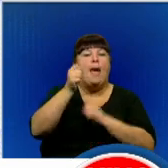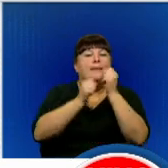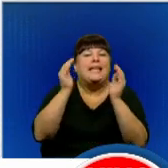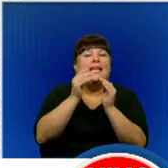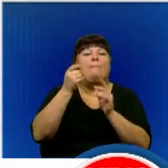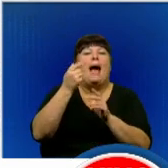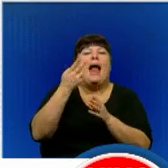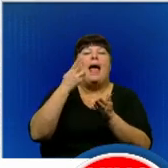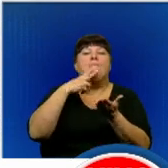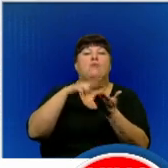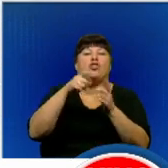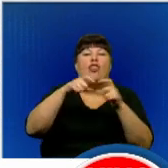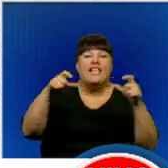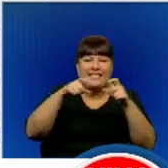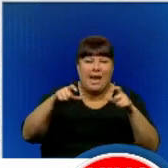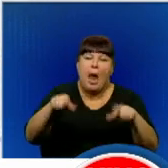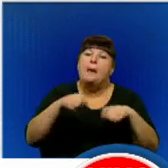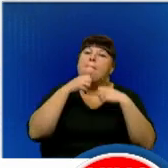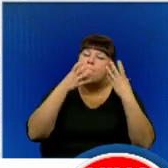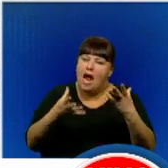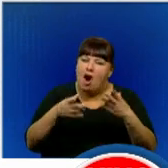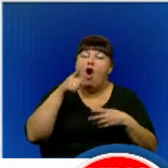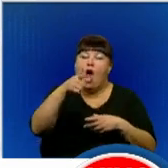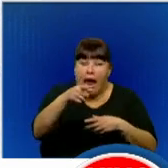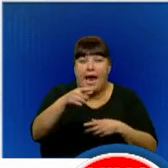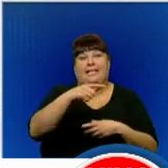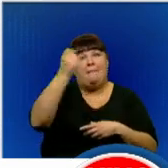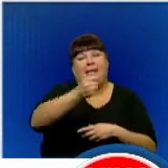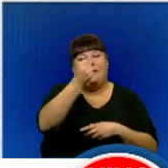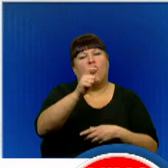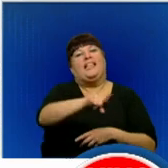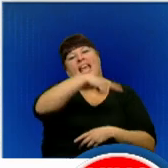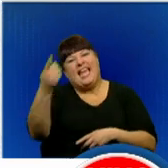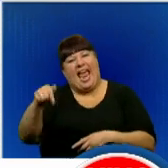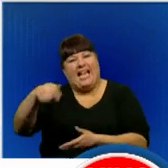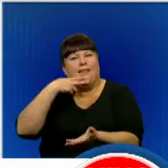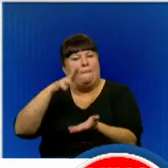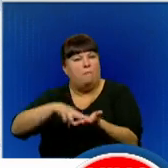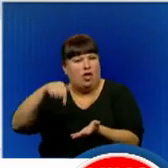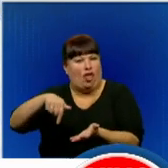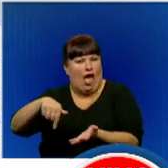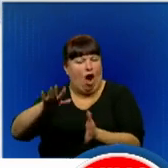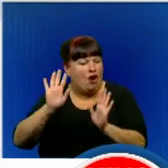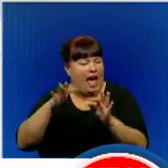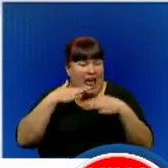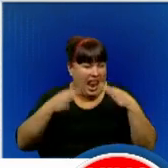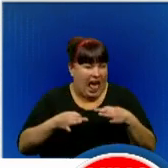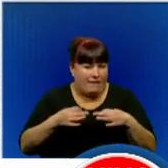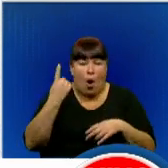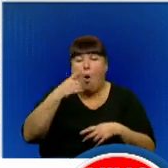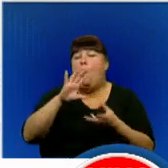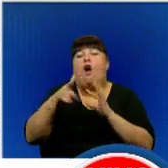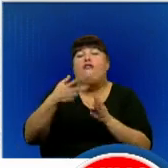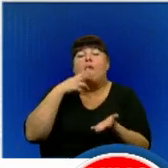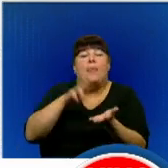para descuentos elche que han sido mejoradas y eso tiene mucho más incidencia que este impuesto que se está presentando que en realidad la única